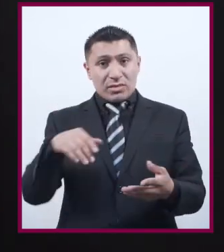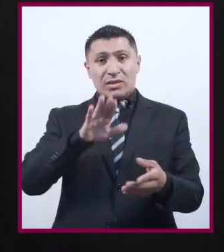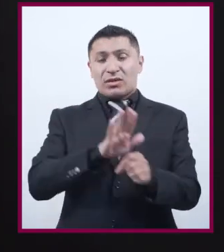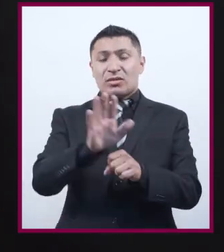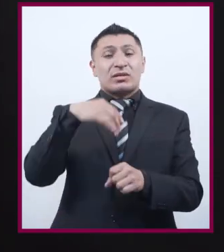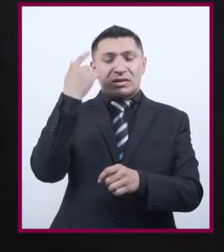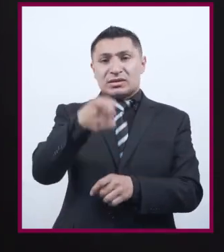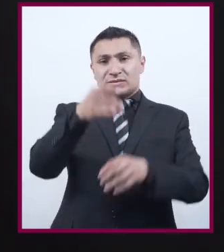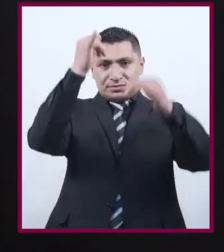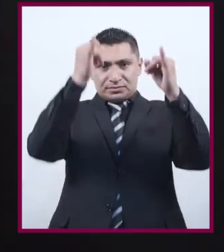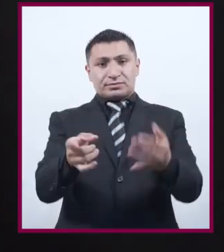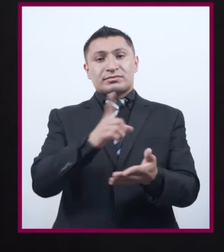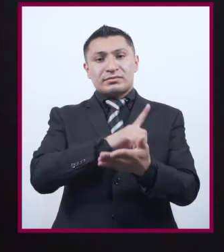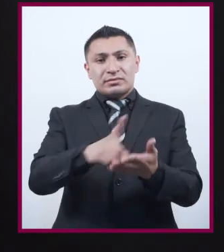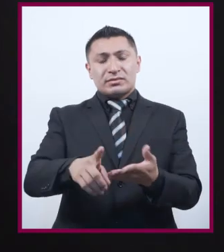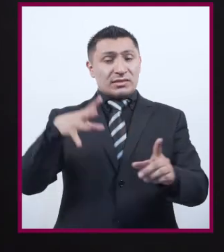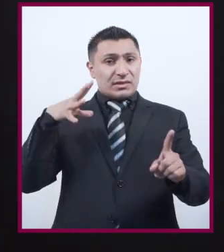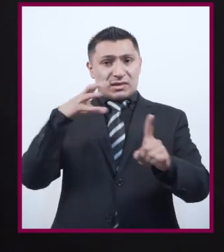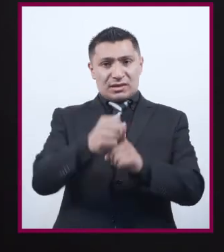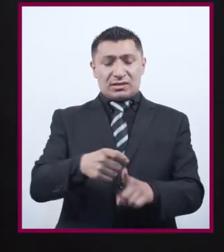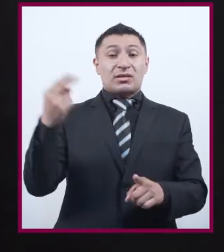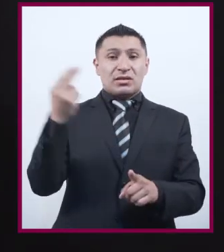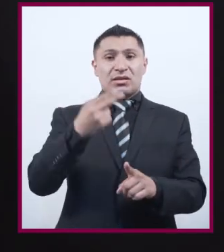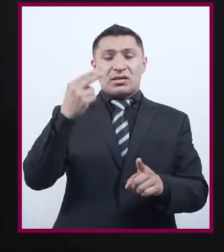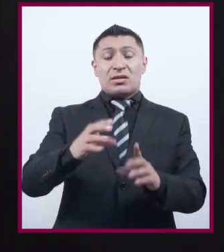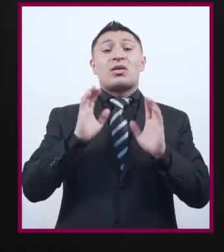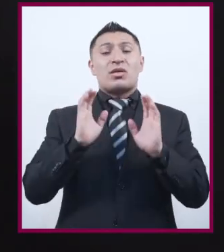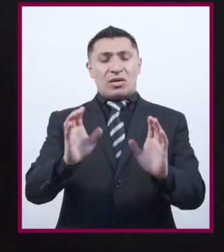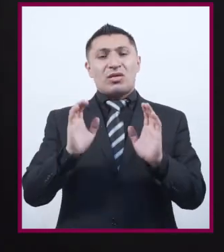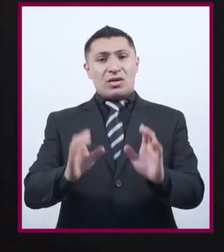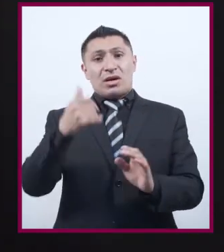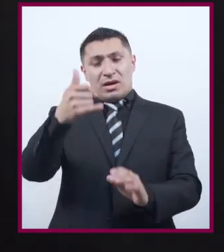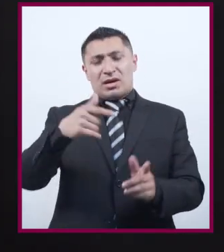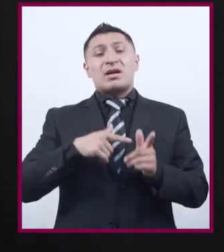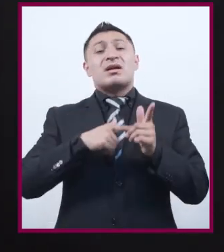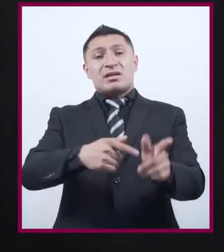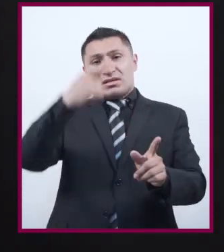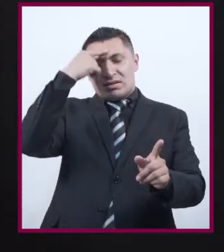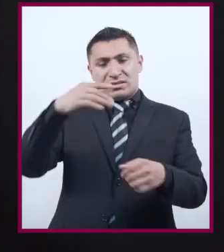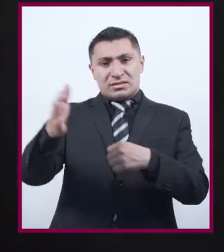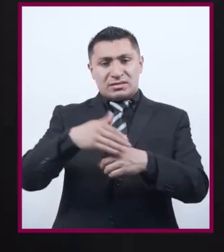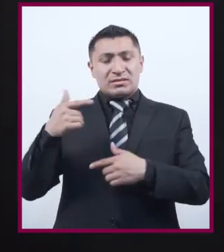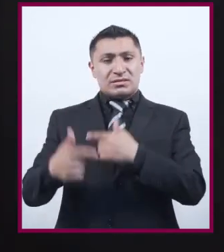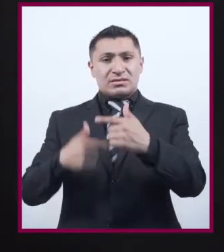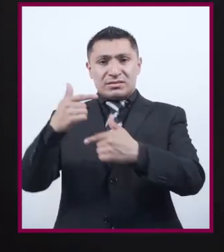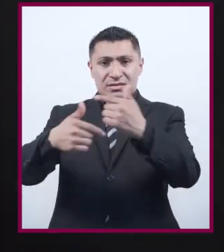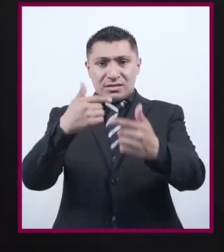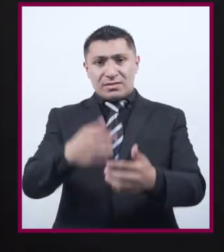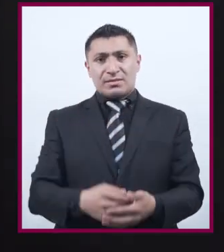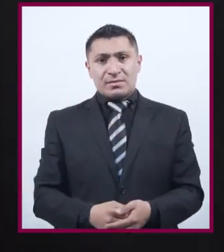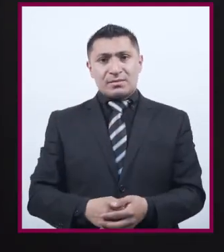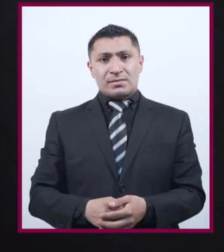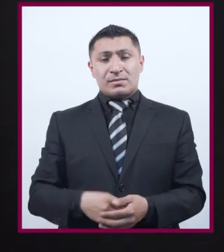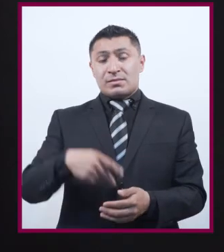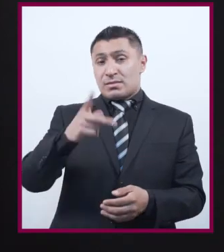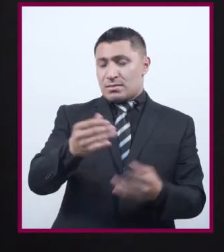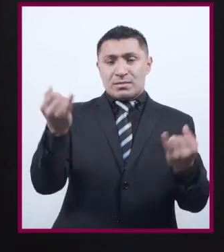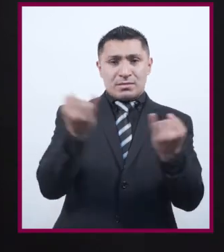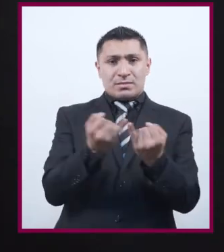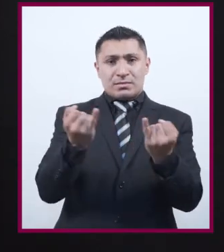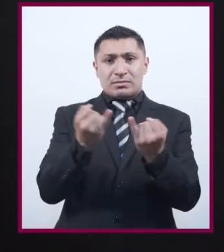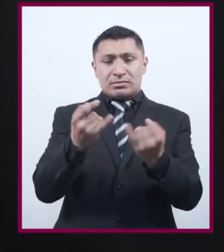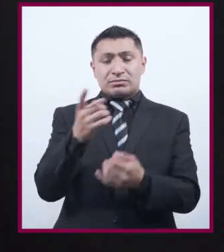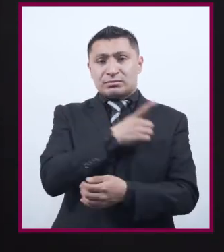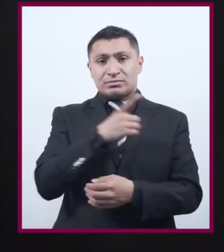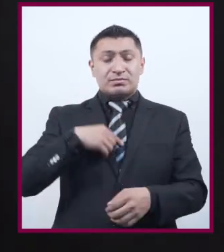es un derecho conquistado que es necesario cuidar y continuar para las próximas generaciones. Pero también debemos ir por